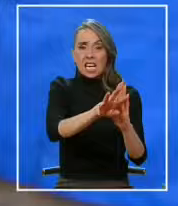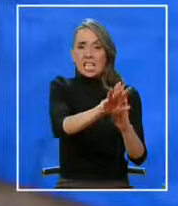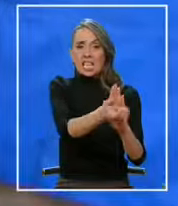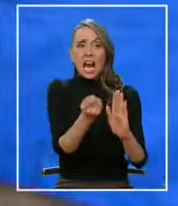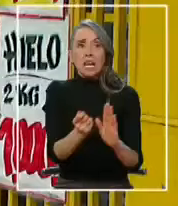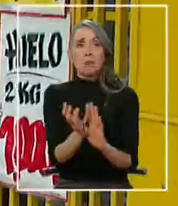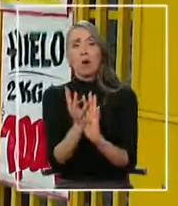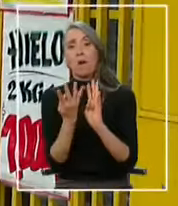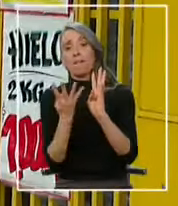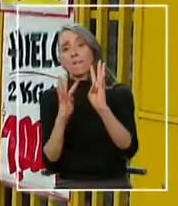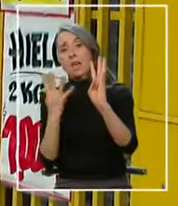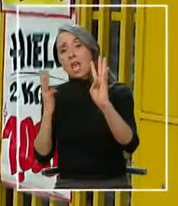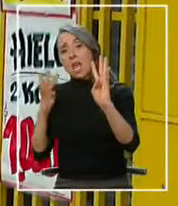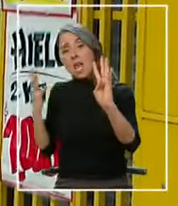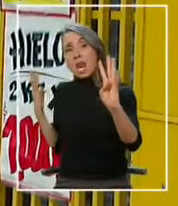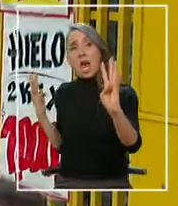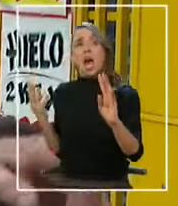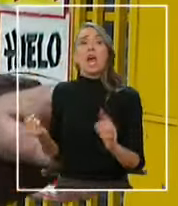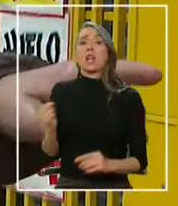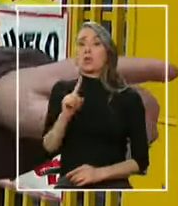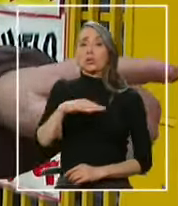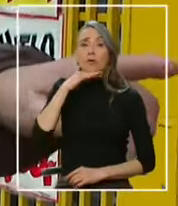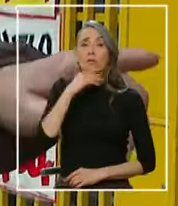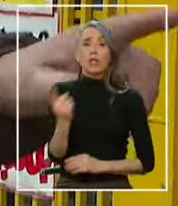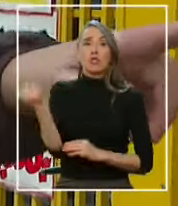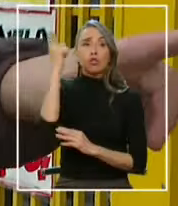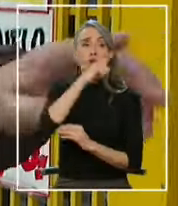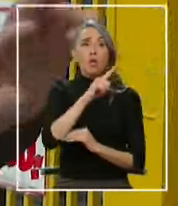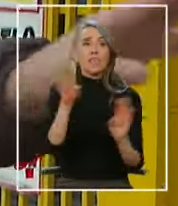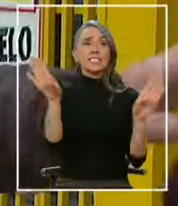una tremenda fila. Insuficiente, además en el día esto está